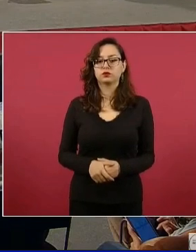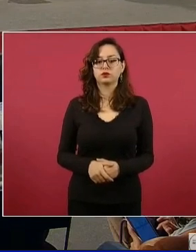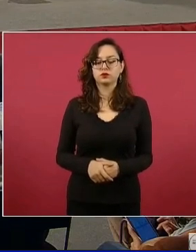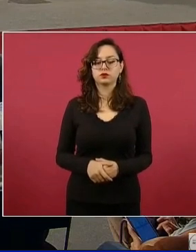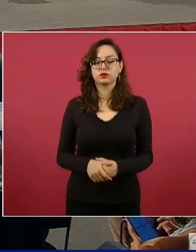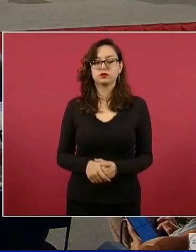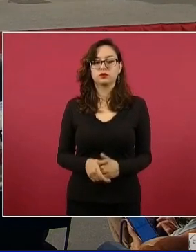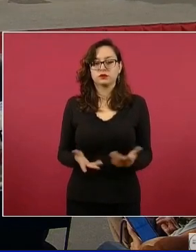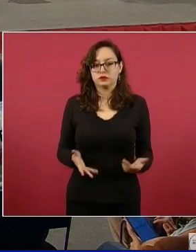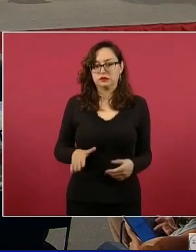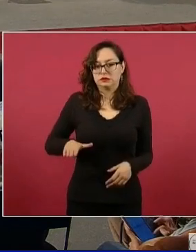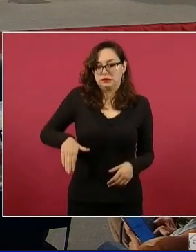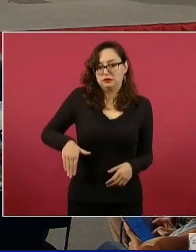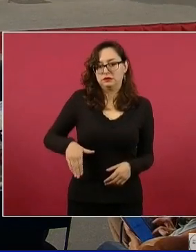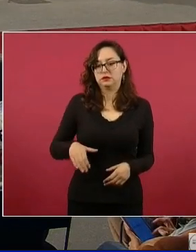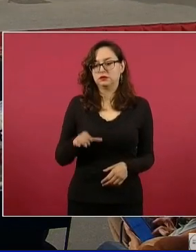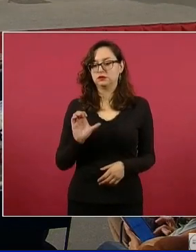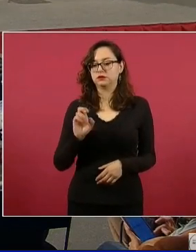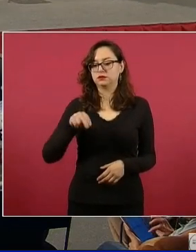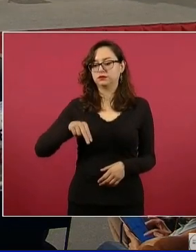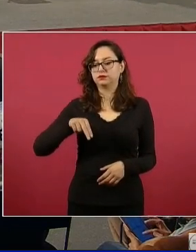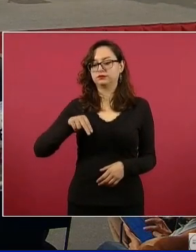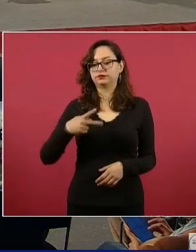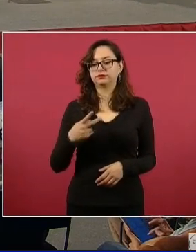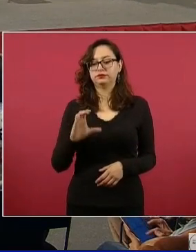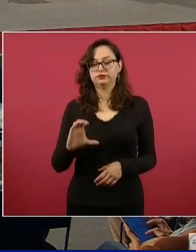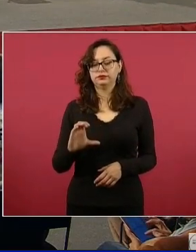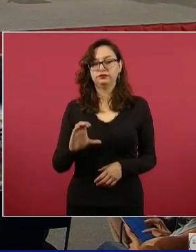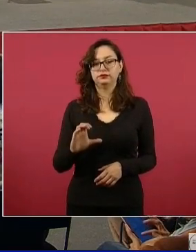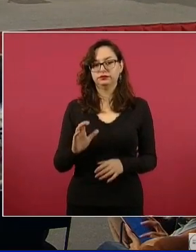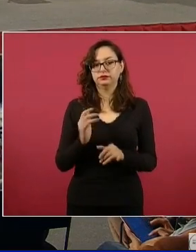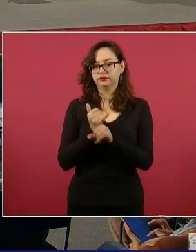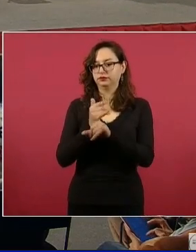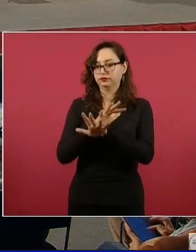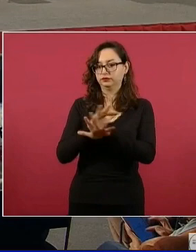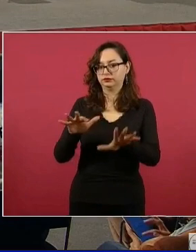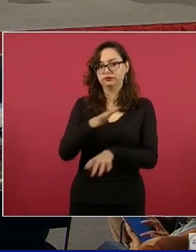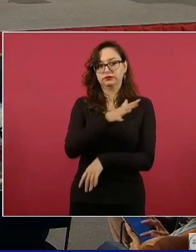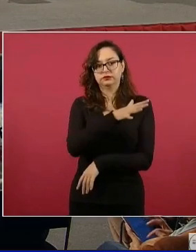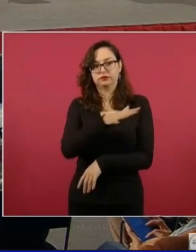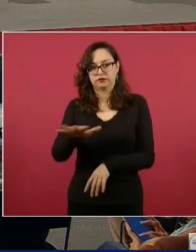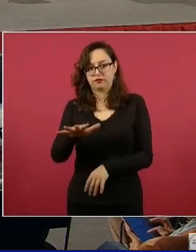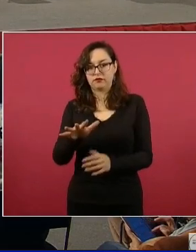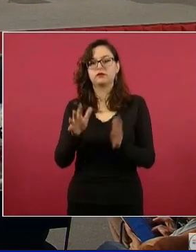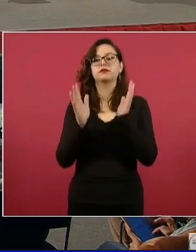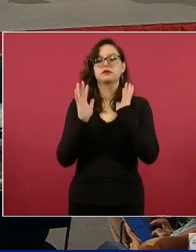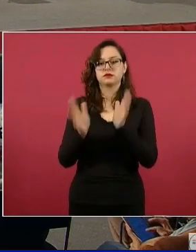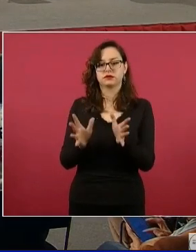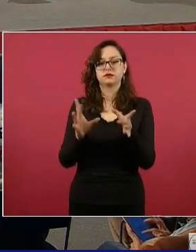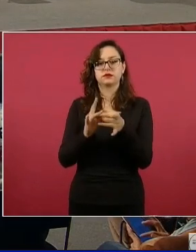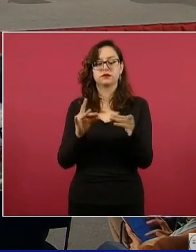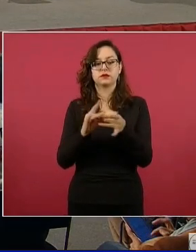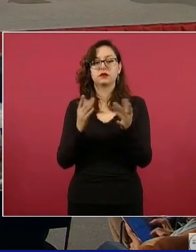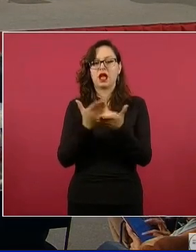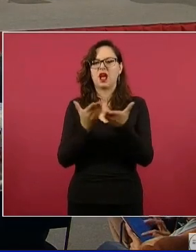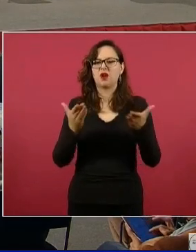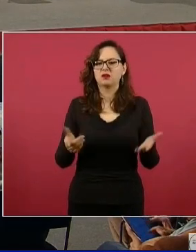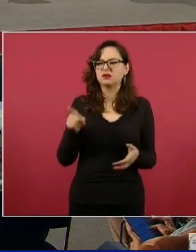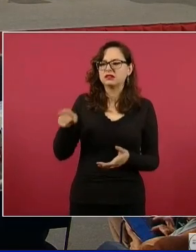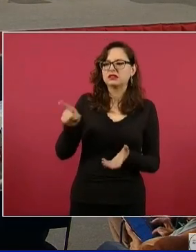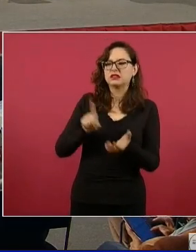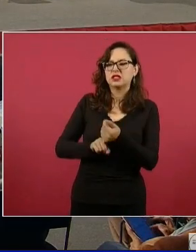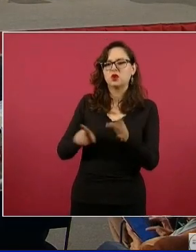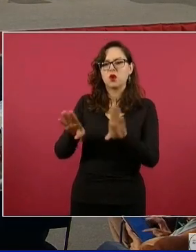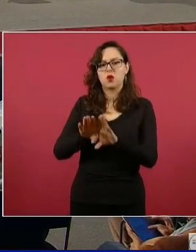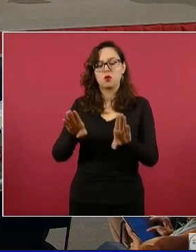información de carácter general de la Coordinadora Nacional de Protección Civil. Nada más para precisar, como aparece en la lámina, los